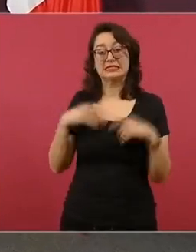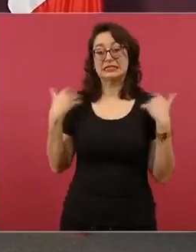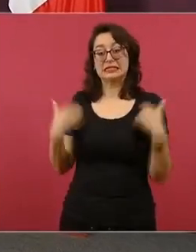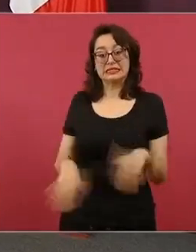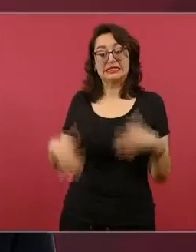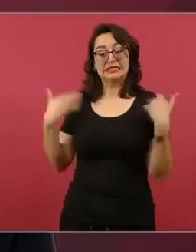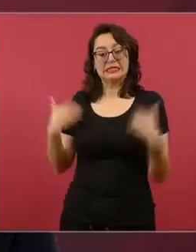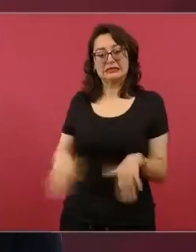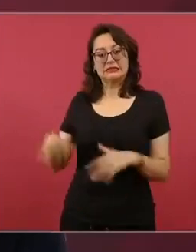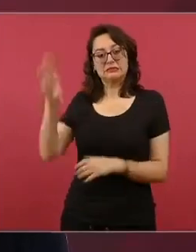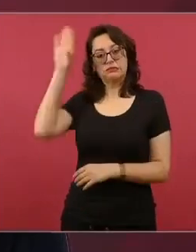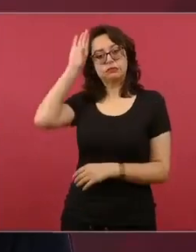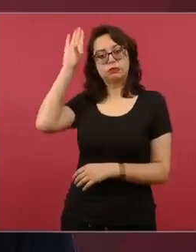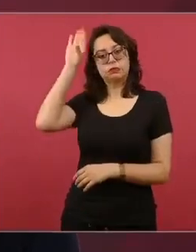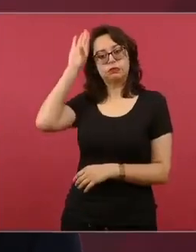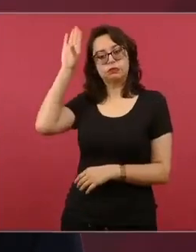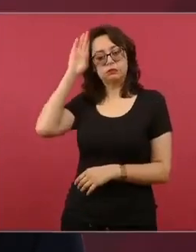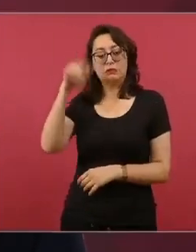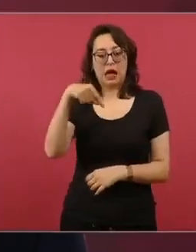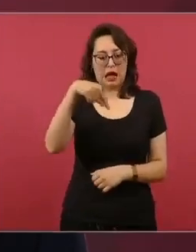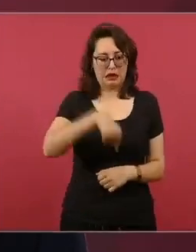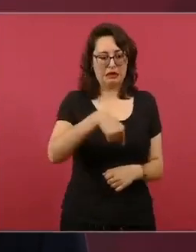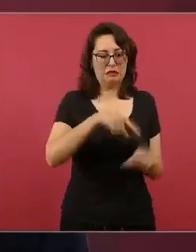impresionante. Si aquí nos quejamos,